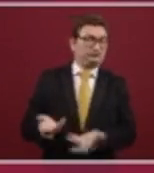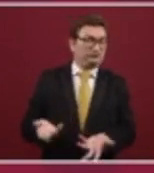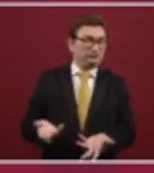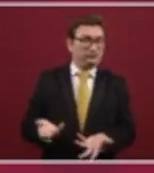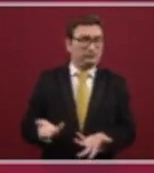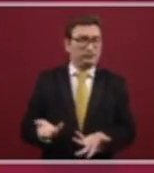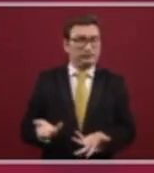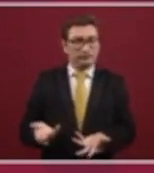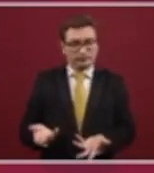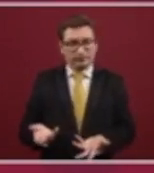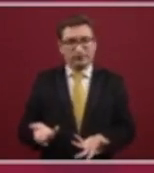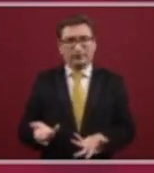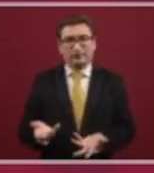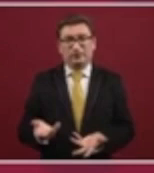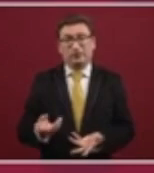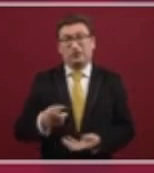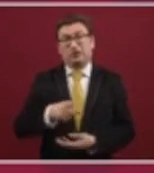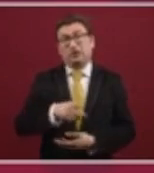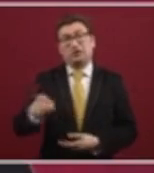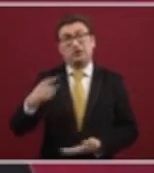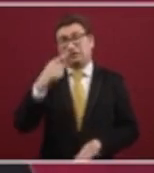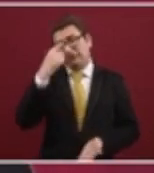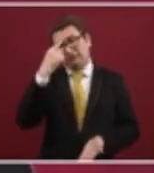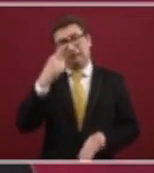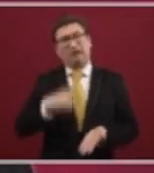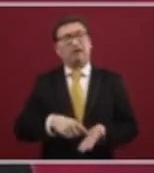variable importante.